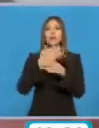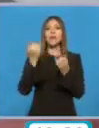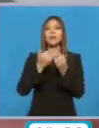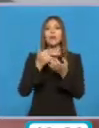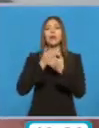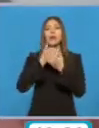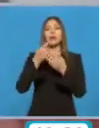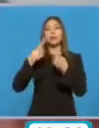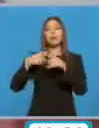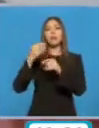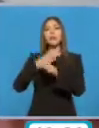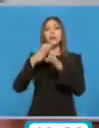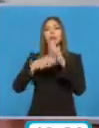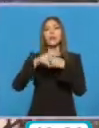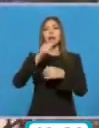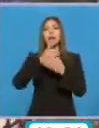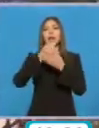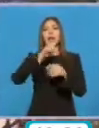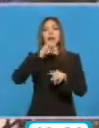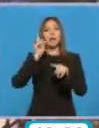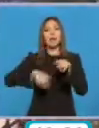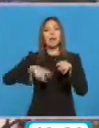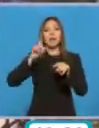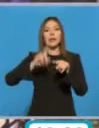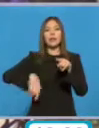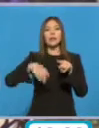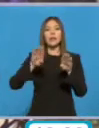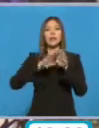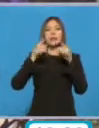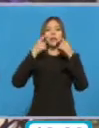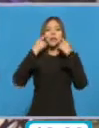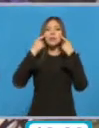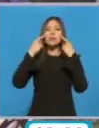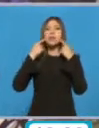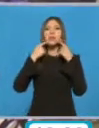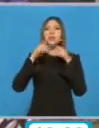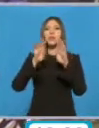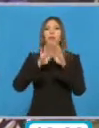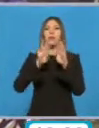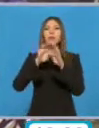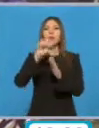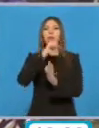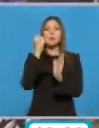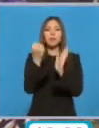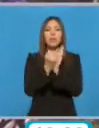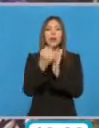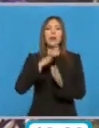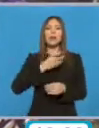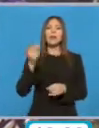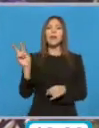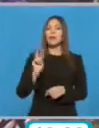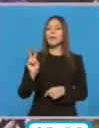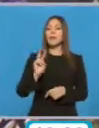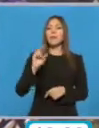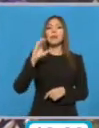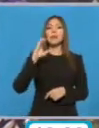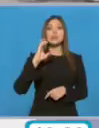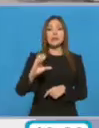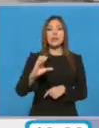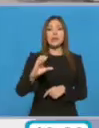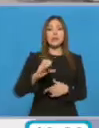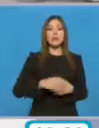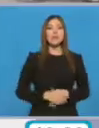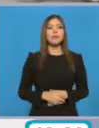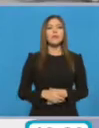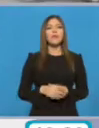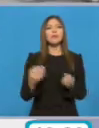libres, que te van a ayudar a quitar esas secuelas de acné, esas pigmentaciones. Sí. Es rico en vitamina C. Es rico